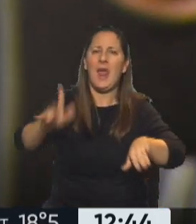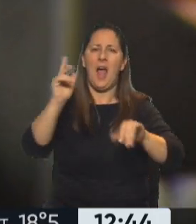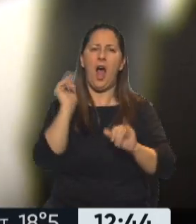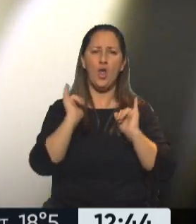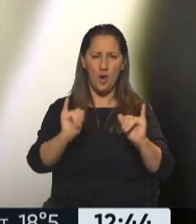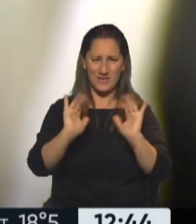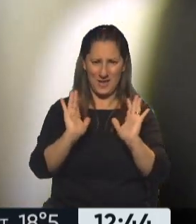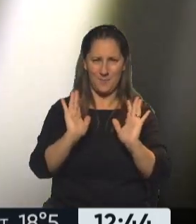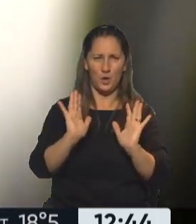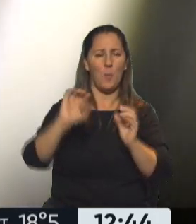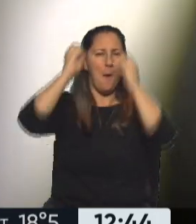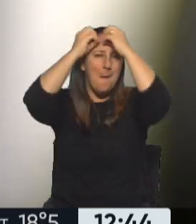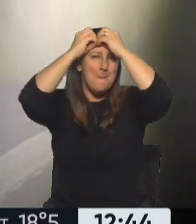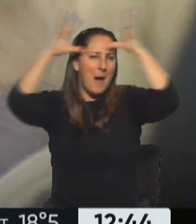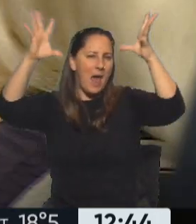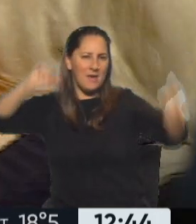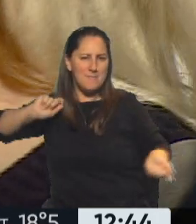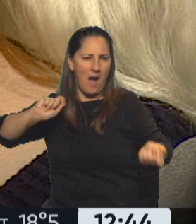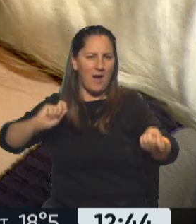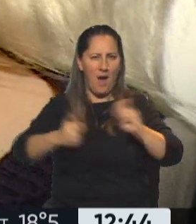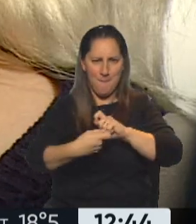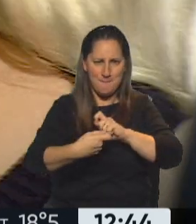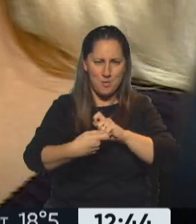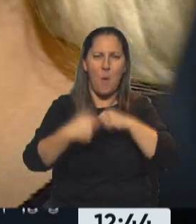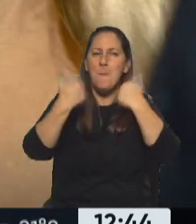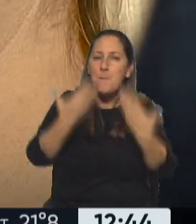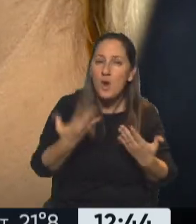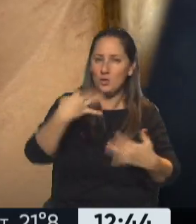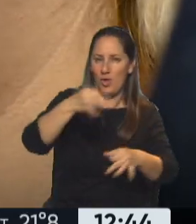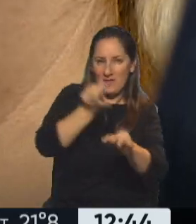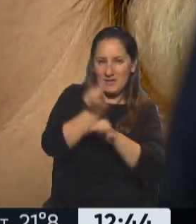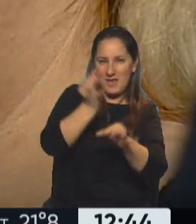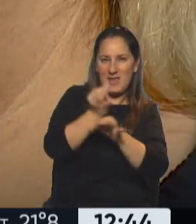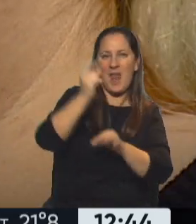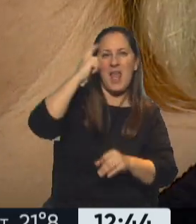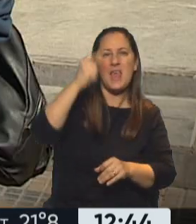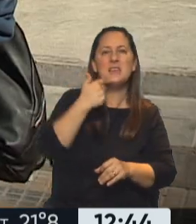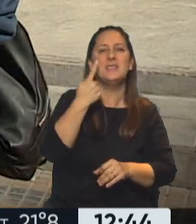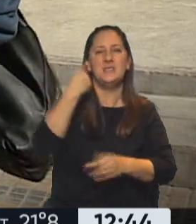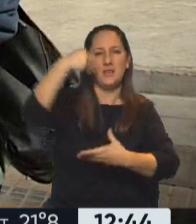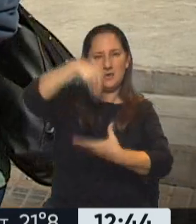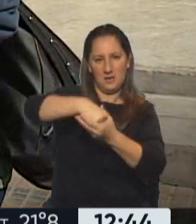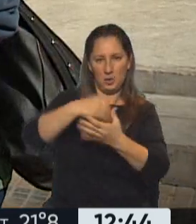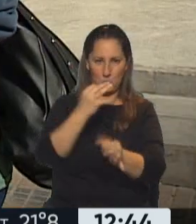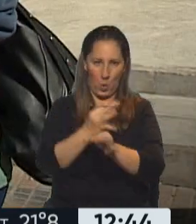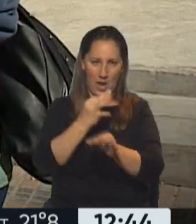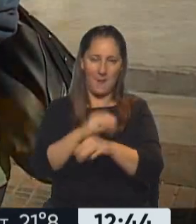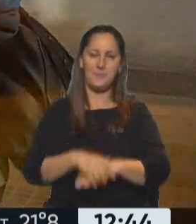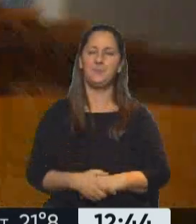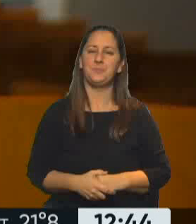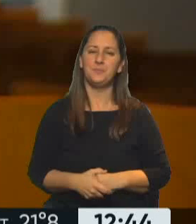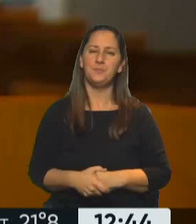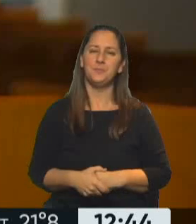manera un cambio de paradigma en los motivos por el cual debe darse la educación sexual integral en los colegios. Una de las cosas que decíamos